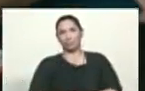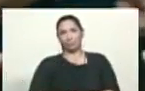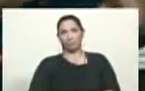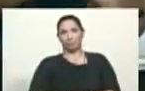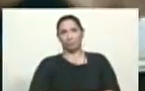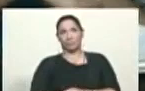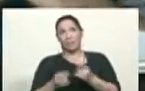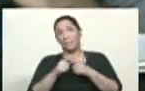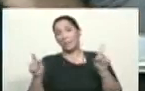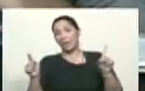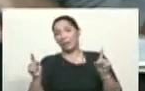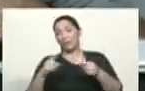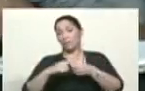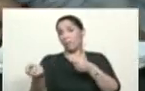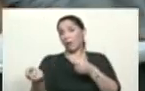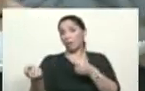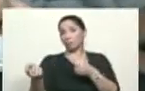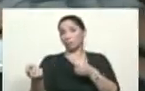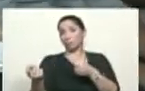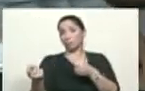Pero están fuera de ranking.